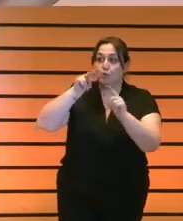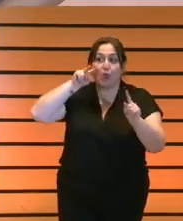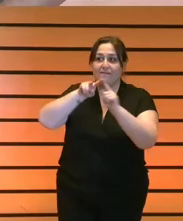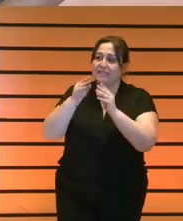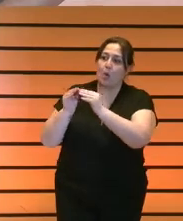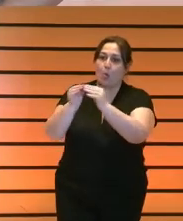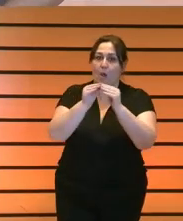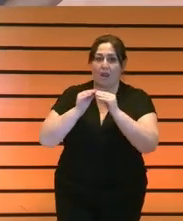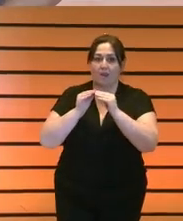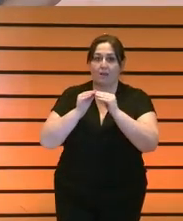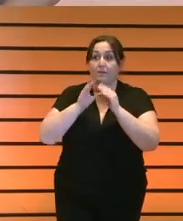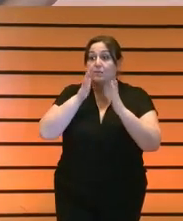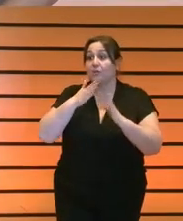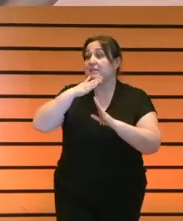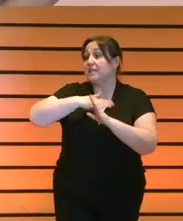Entonces, a nivel individual,